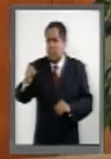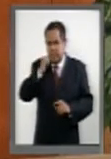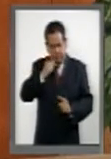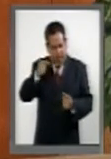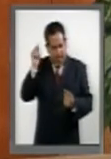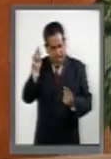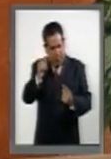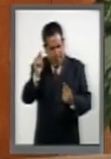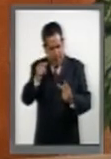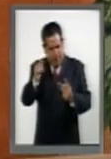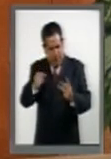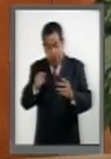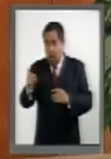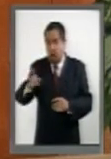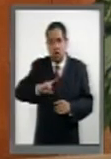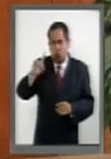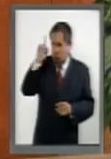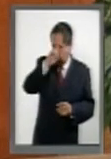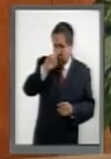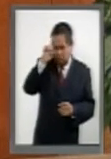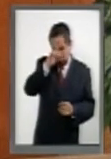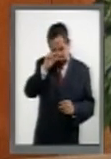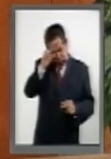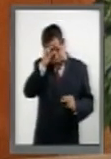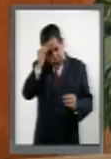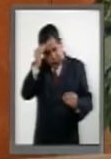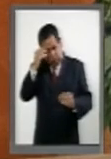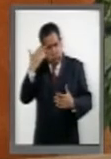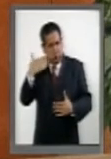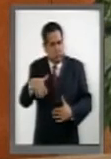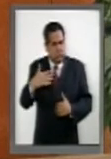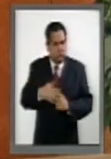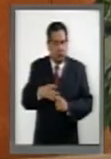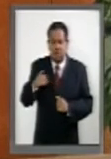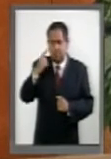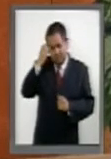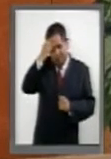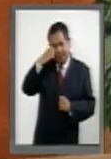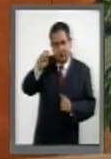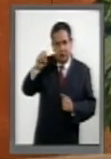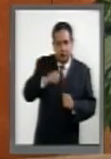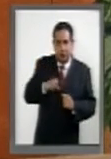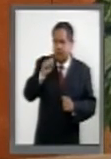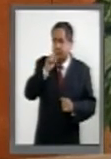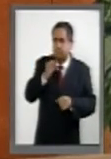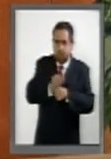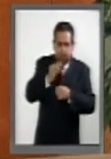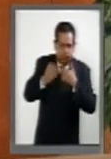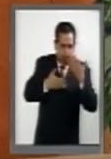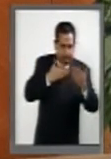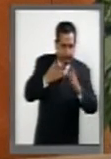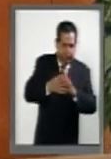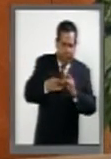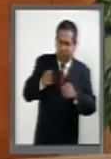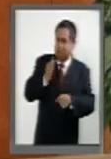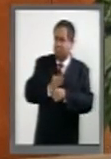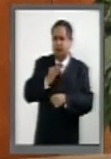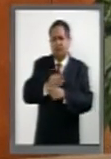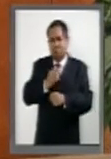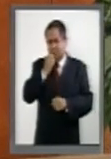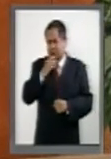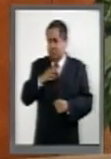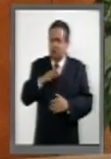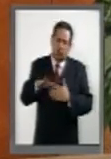comentarios y sus sabios consejos. Extrañaremos también su extraordinario sentido del humor, su picardía.